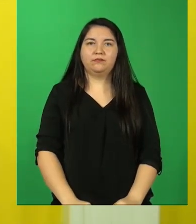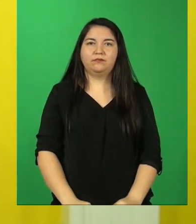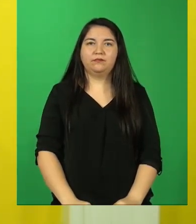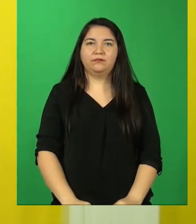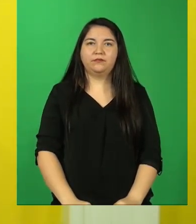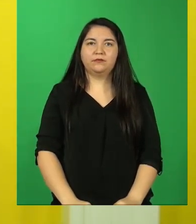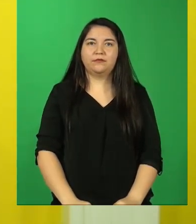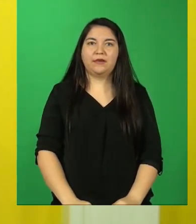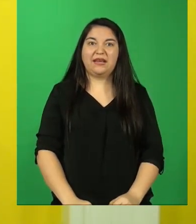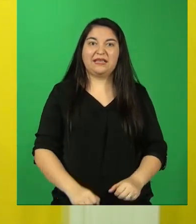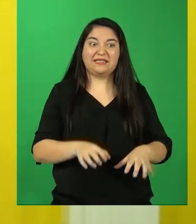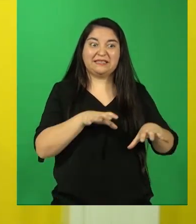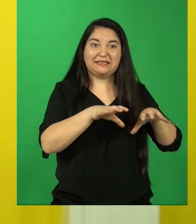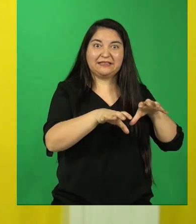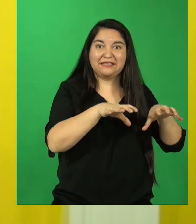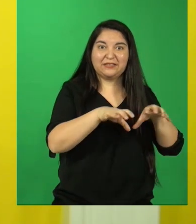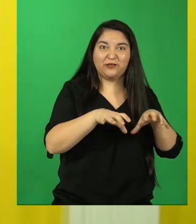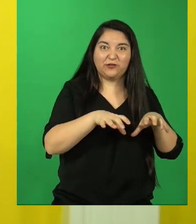Hay acciones, ¿ya?